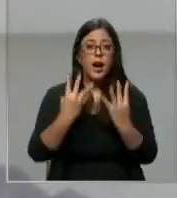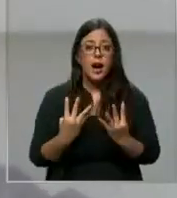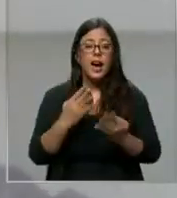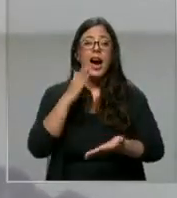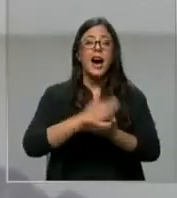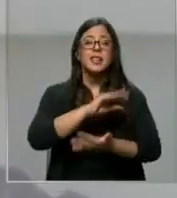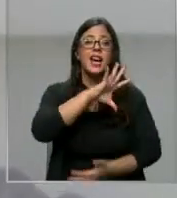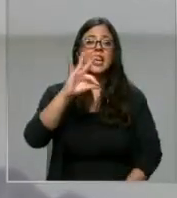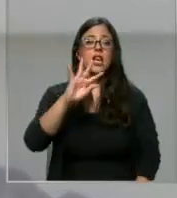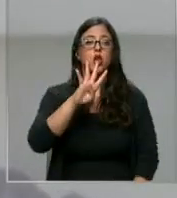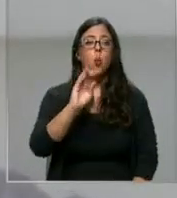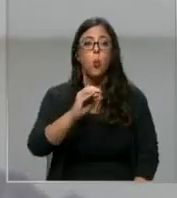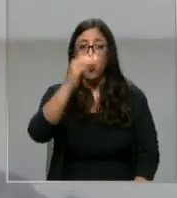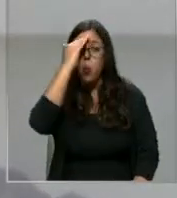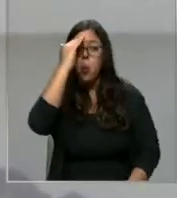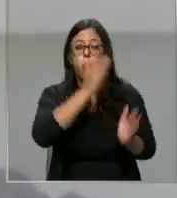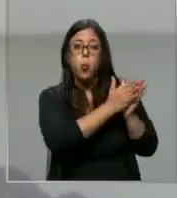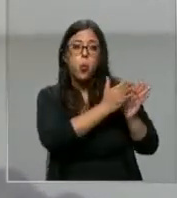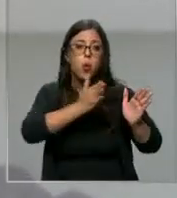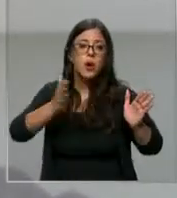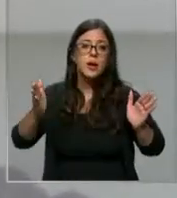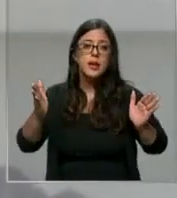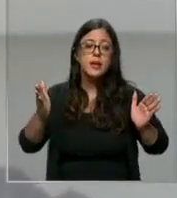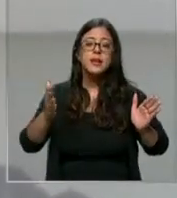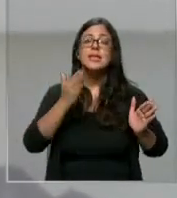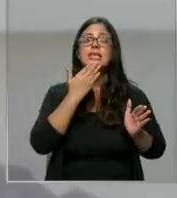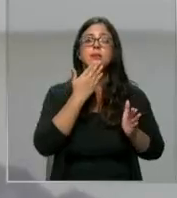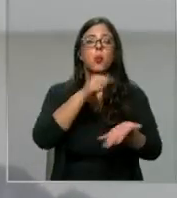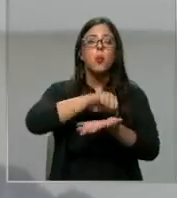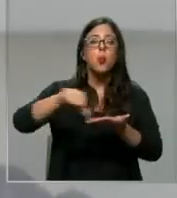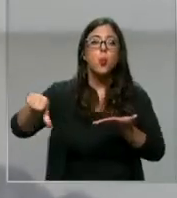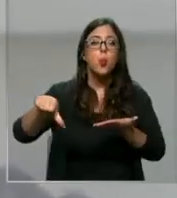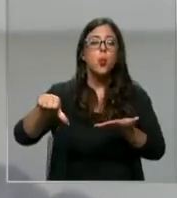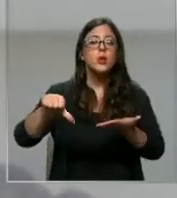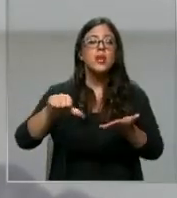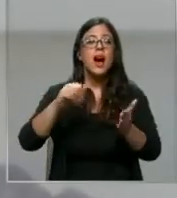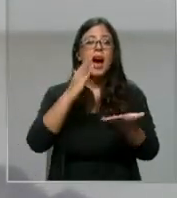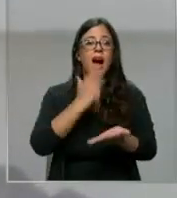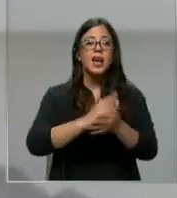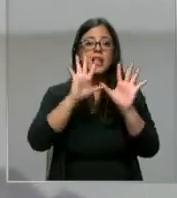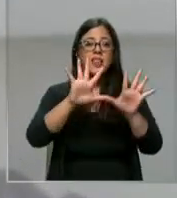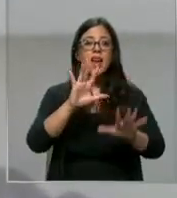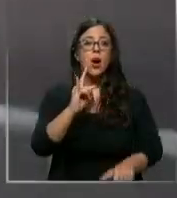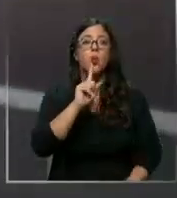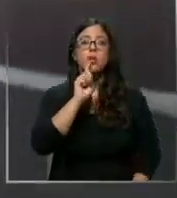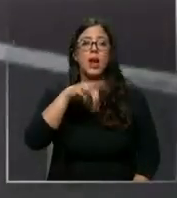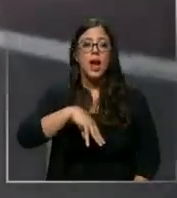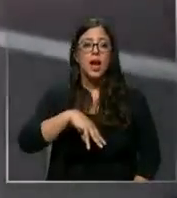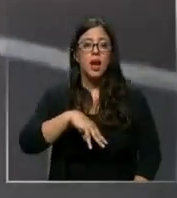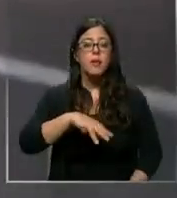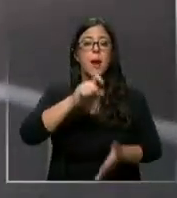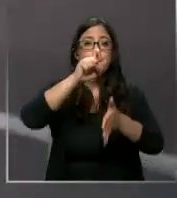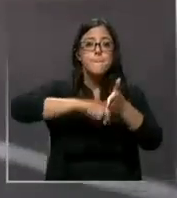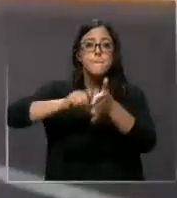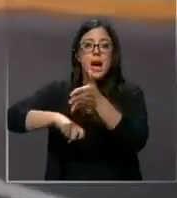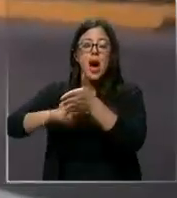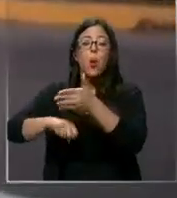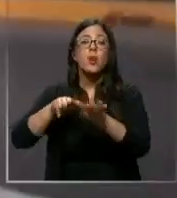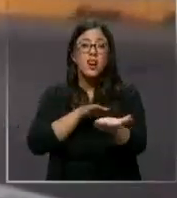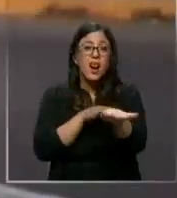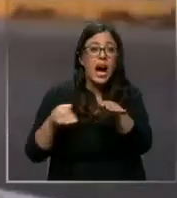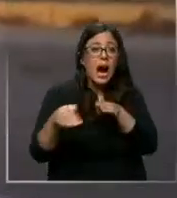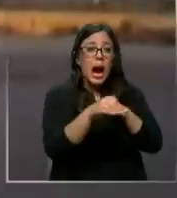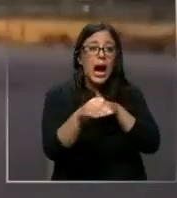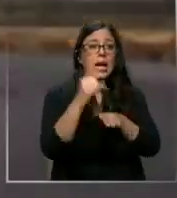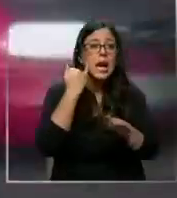hasta 540 días de cárcel y además una multa que puede llegar hasta 10 unidades tributarias mensuales. Carreras que atemorizan a